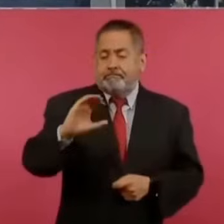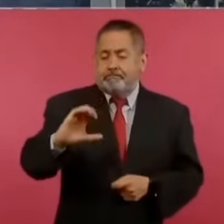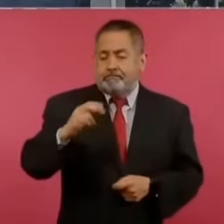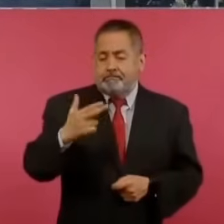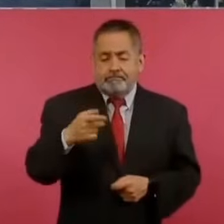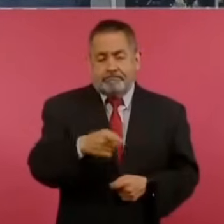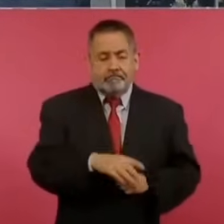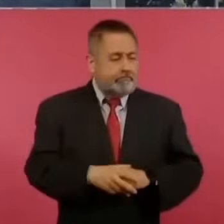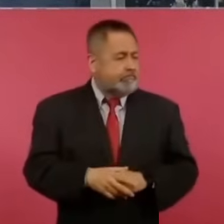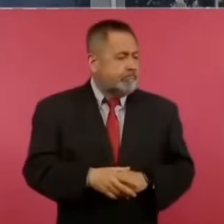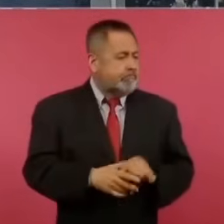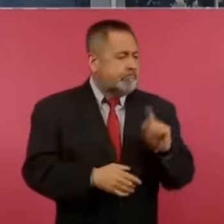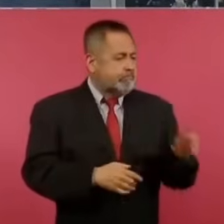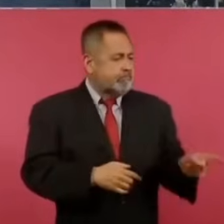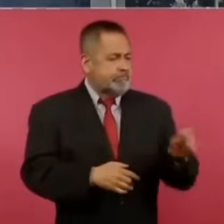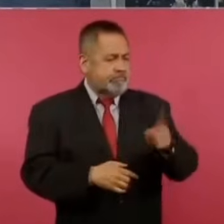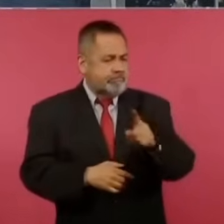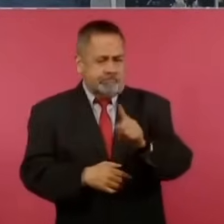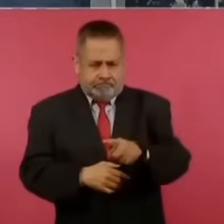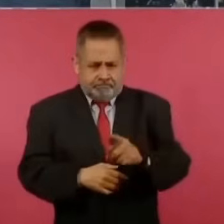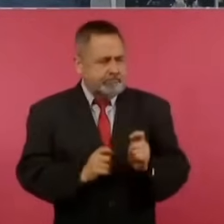los asignaba.